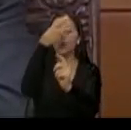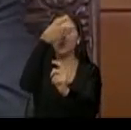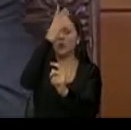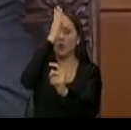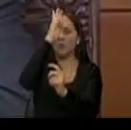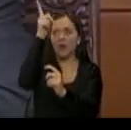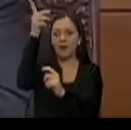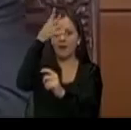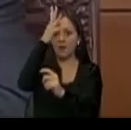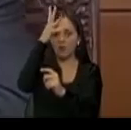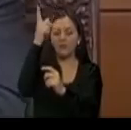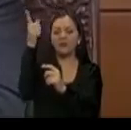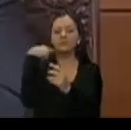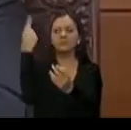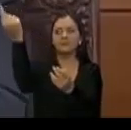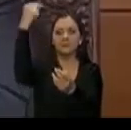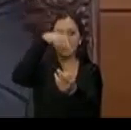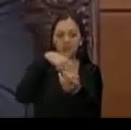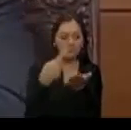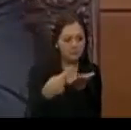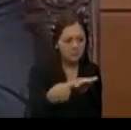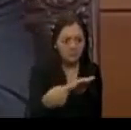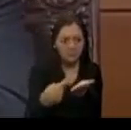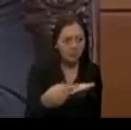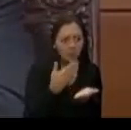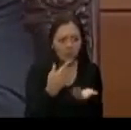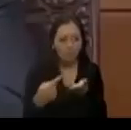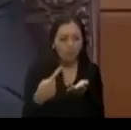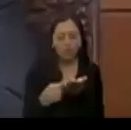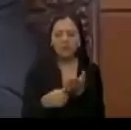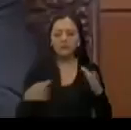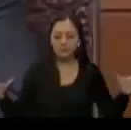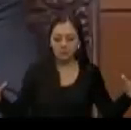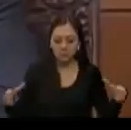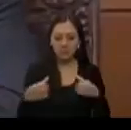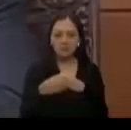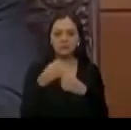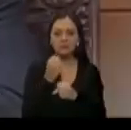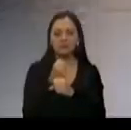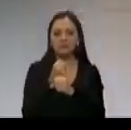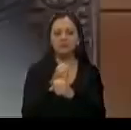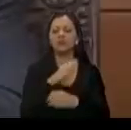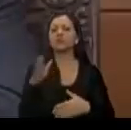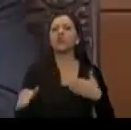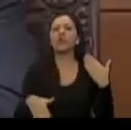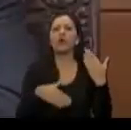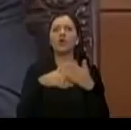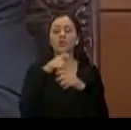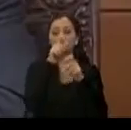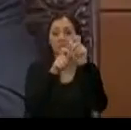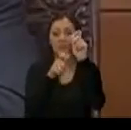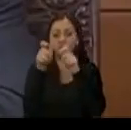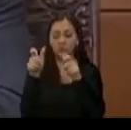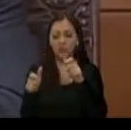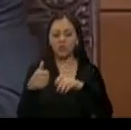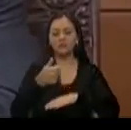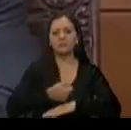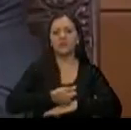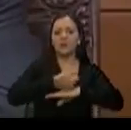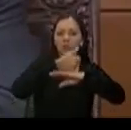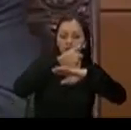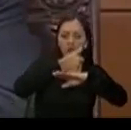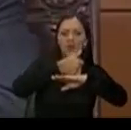Conferencia Episcopal respecto a la preparación de la visita. Invitamos a todas las autoridades